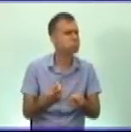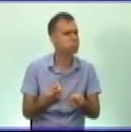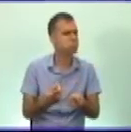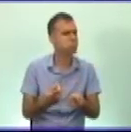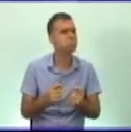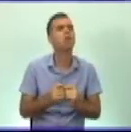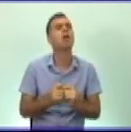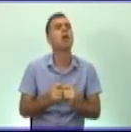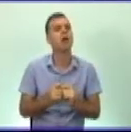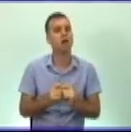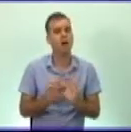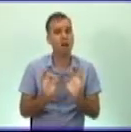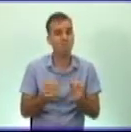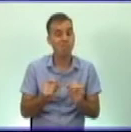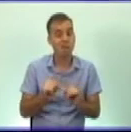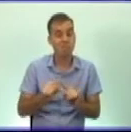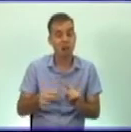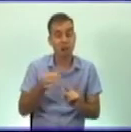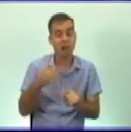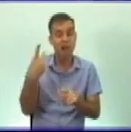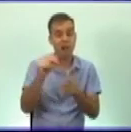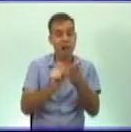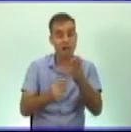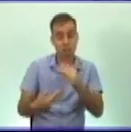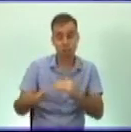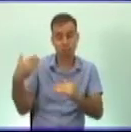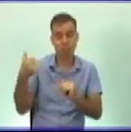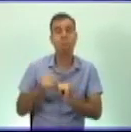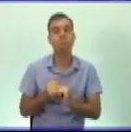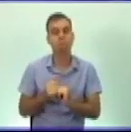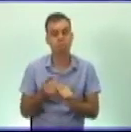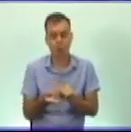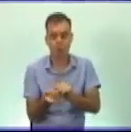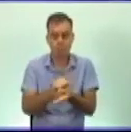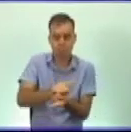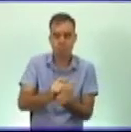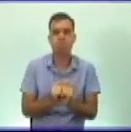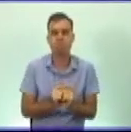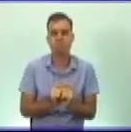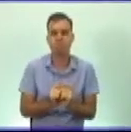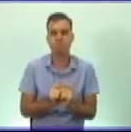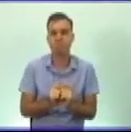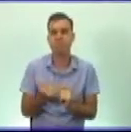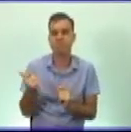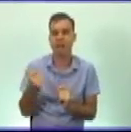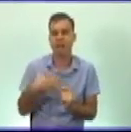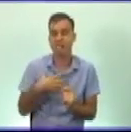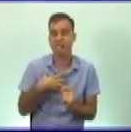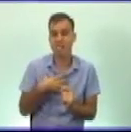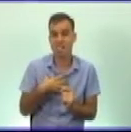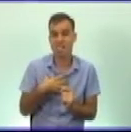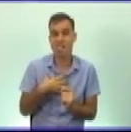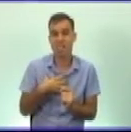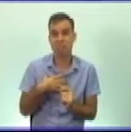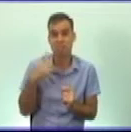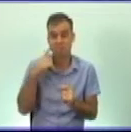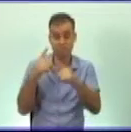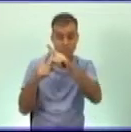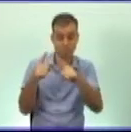mismo teorema que usamos en el ejercicio anterior, pero a la inversa. Ahora tenemos la hipotenusa y por tanto conocemos que el radio es raíz